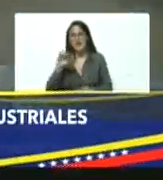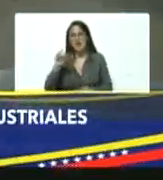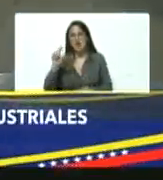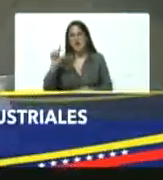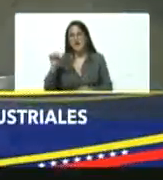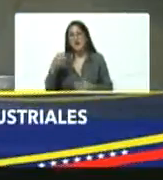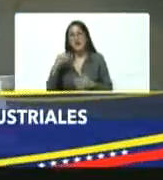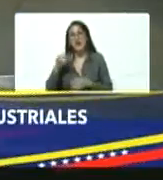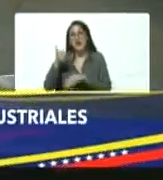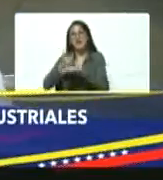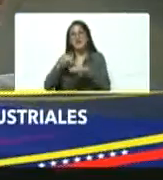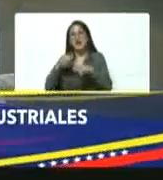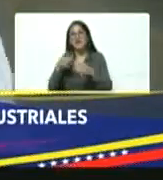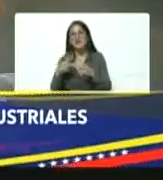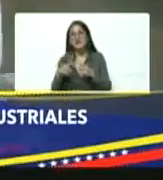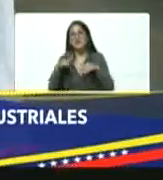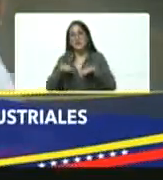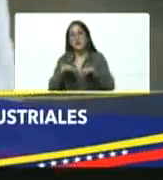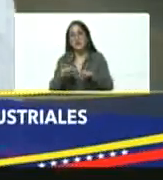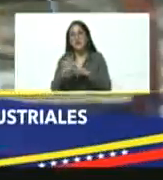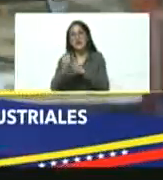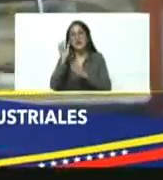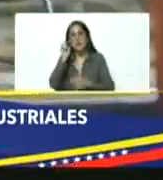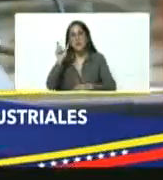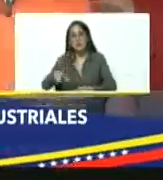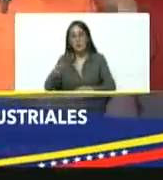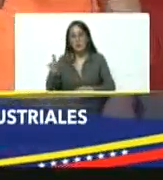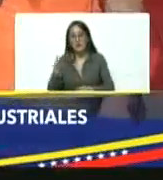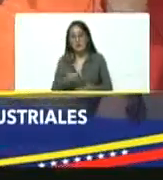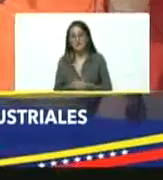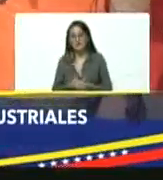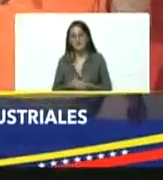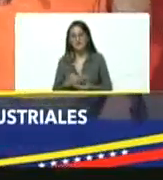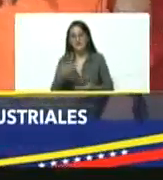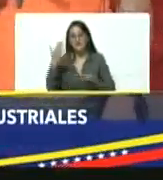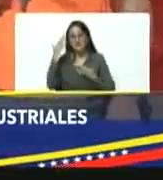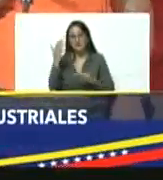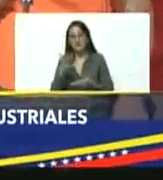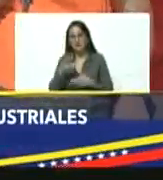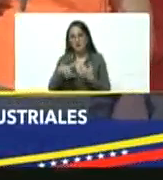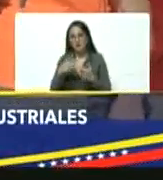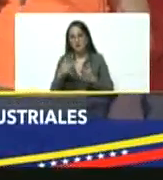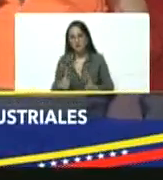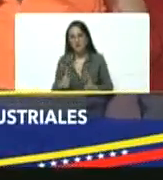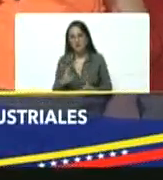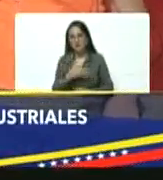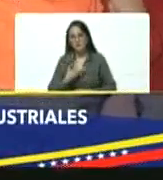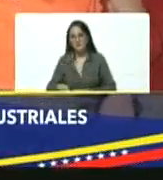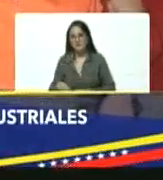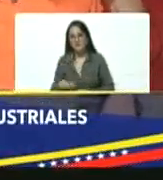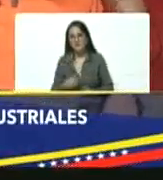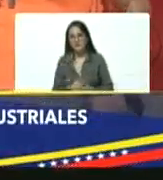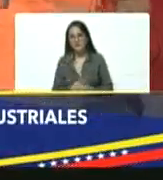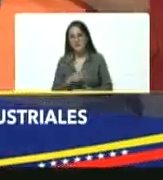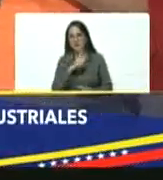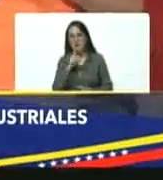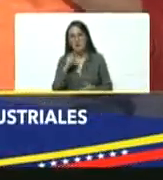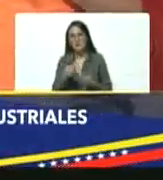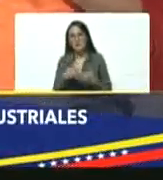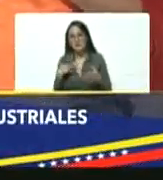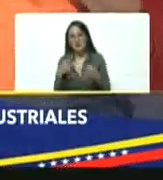jefa de talleres de costura, una líder de paso. Ante todo, un cordial saludo revolucionario, señor presidente. En nombre de mi